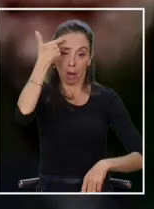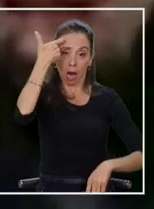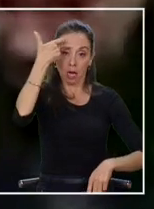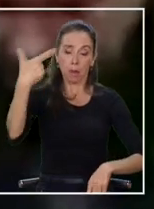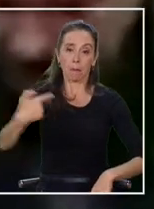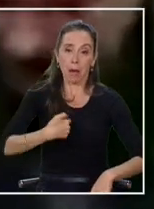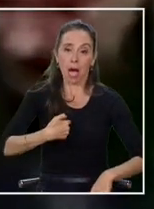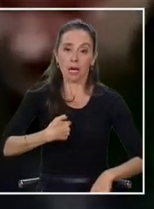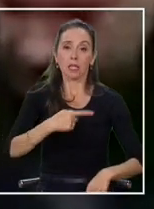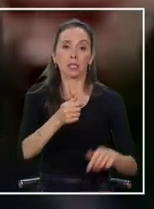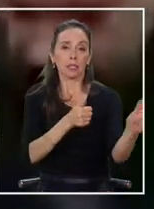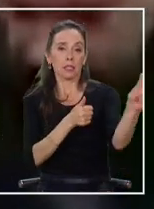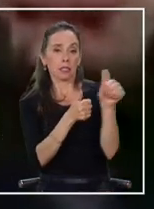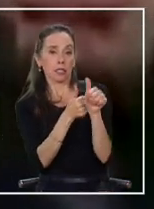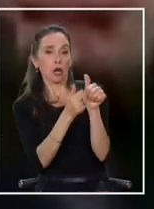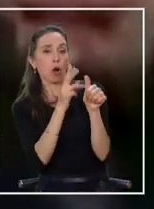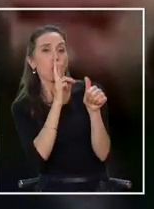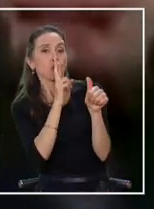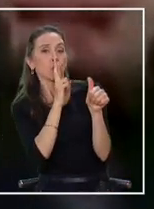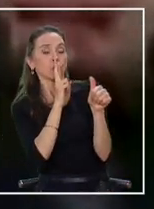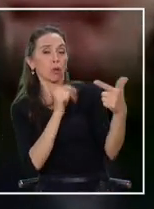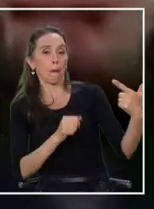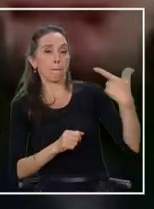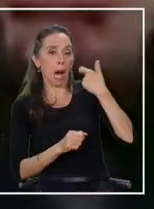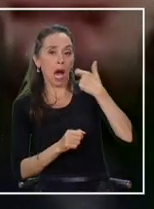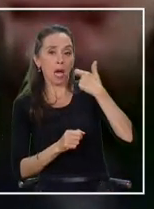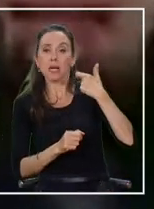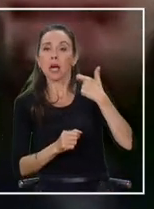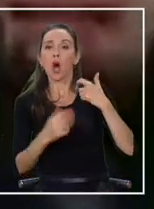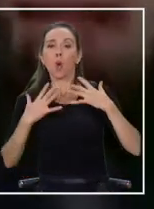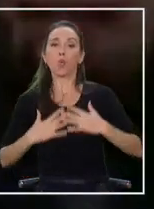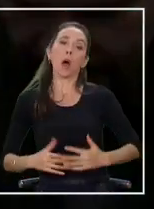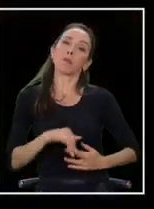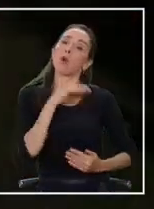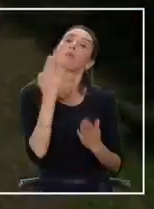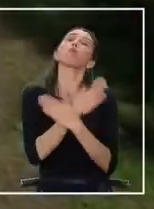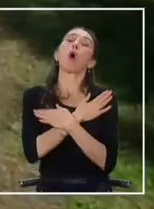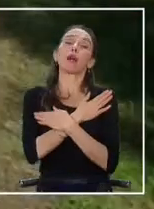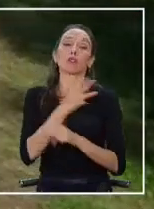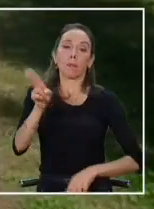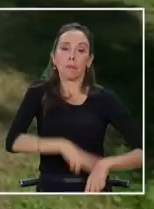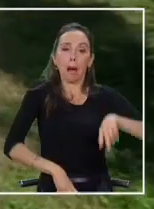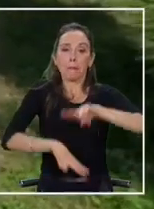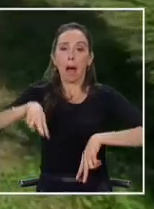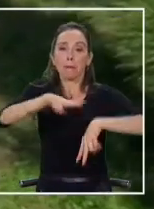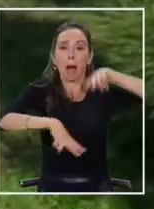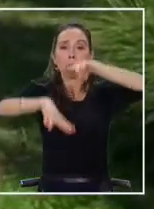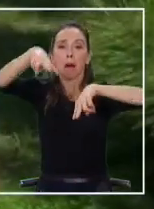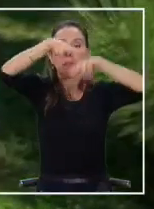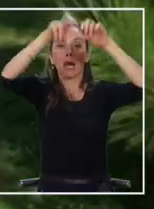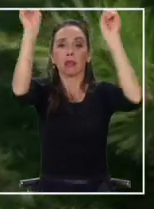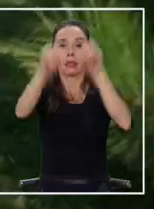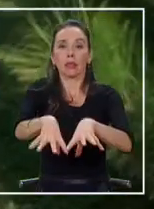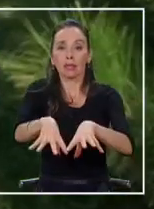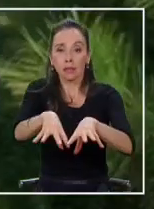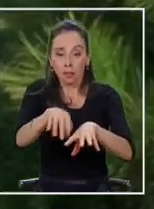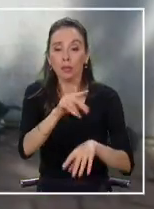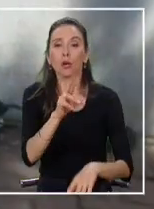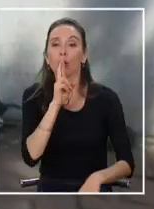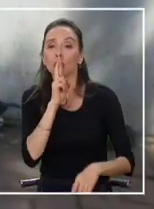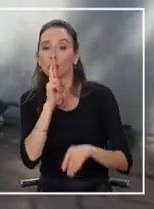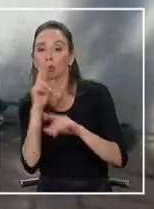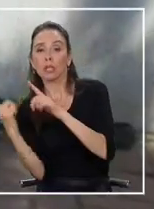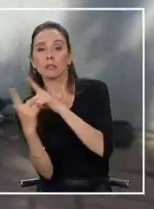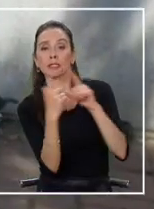lo que fueron asesinados por agresores rusos y enterrados en esta fosa común. Las tropas rusas han dejado atrás la capital ucraniana y